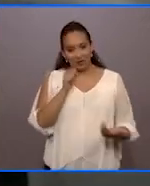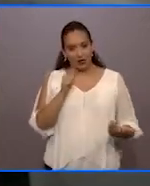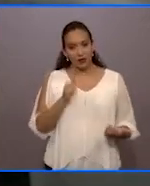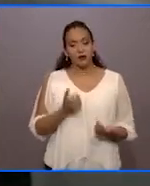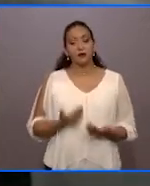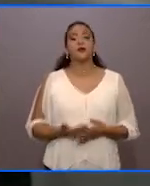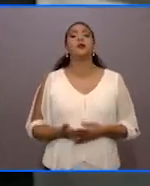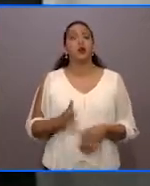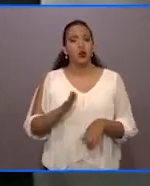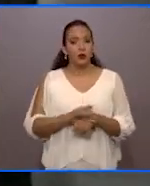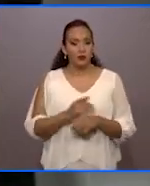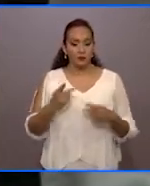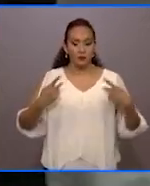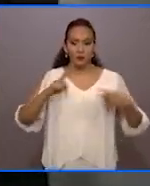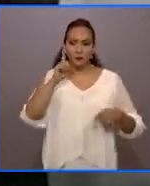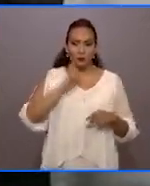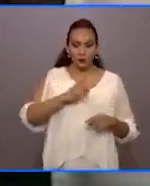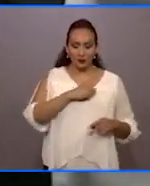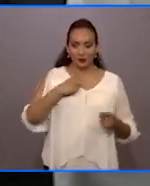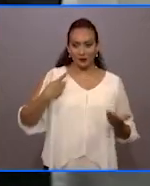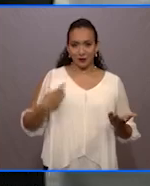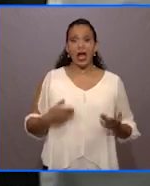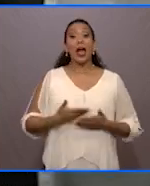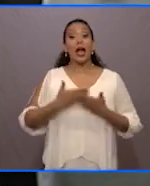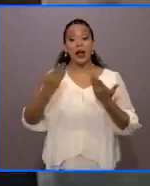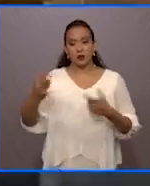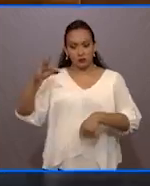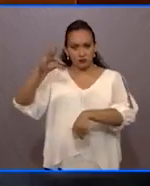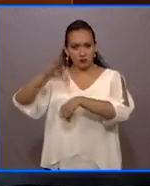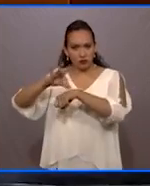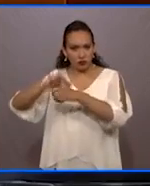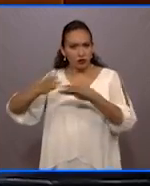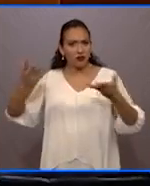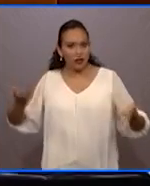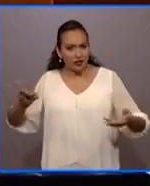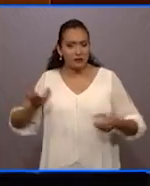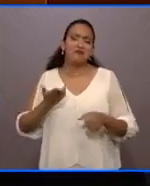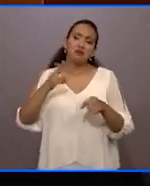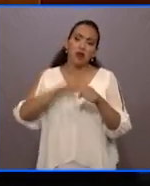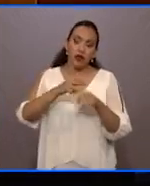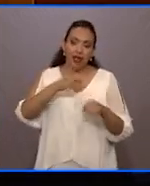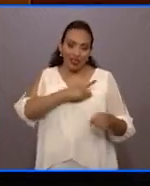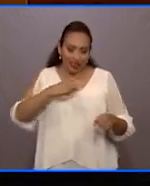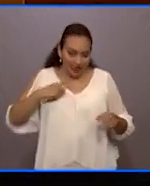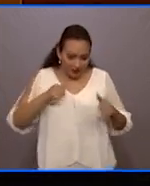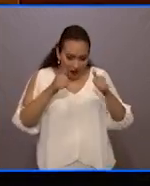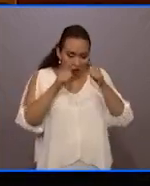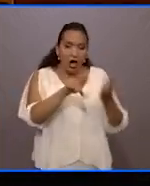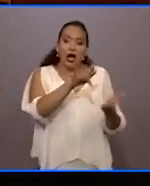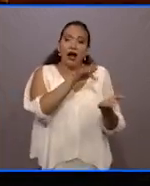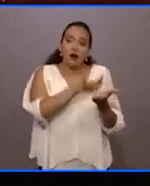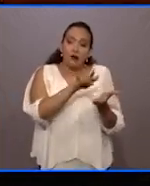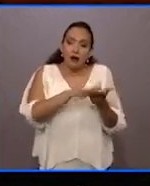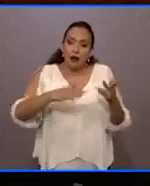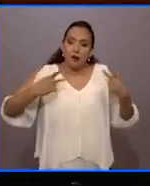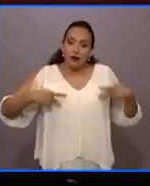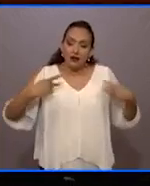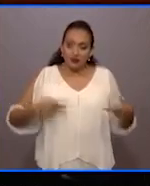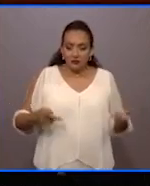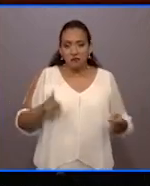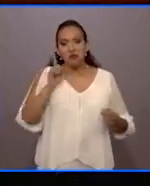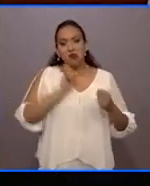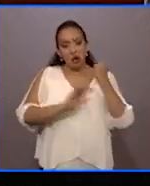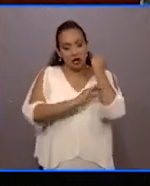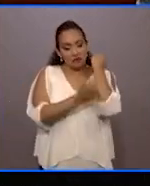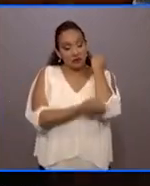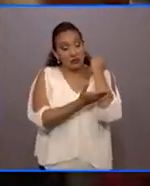todo caso, las autoridades sanitarias tienen la obligación de brindar los apoyos y salvaguardas que sean necesarios para facilitar la expresión